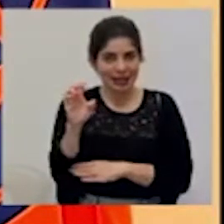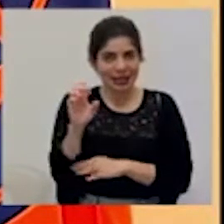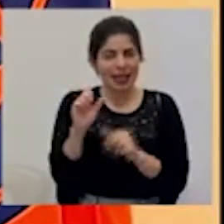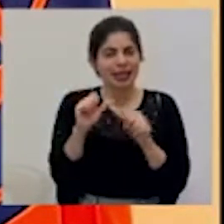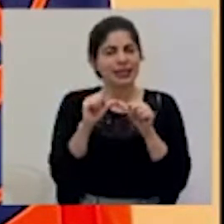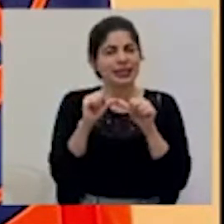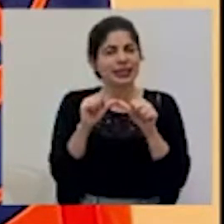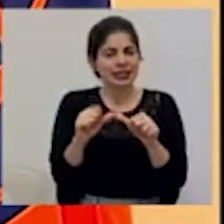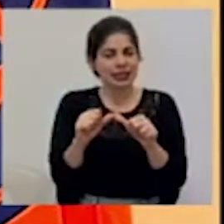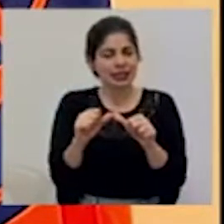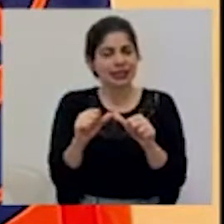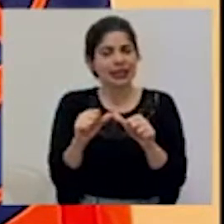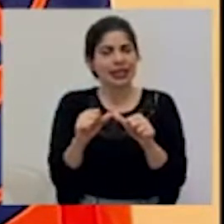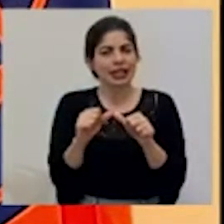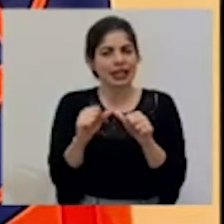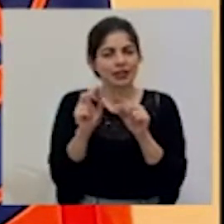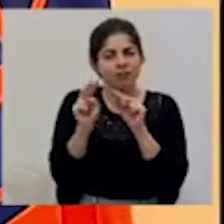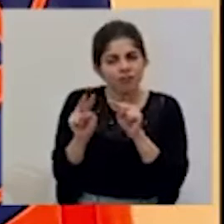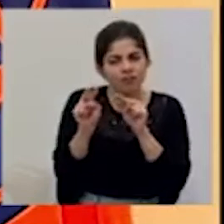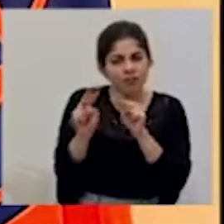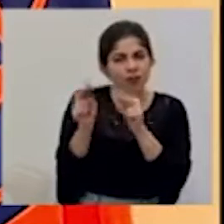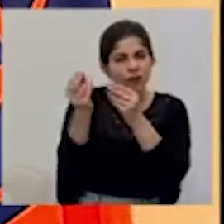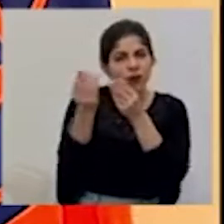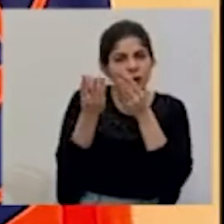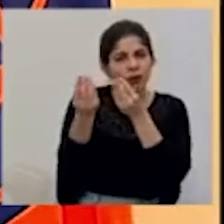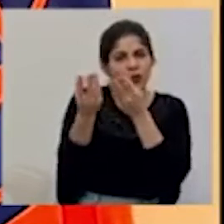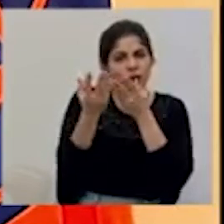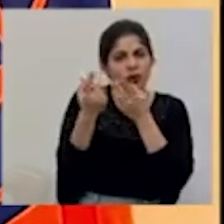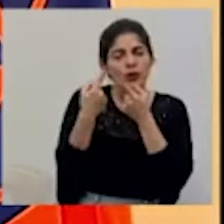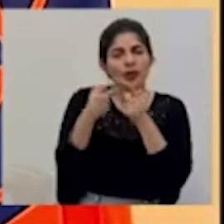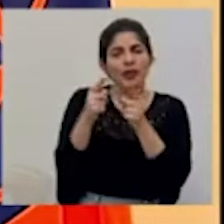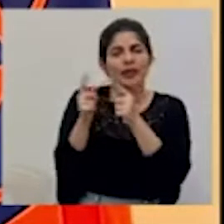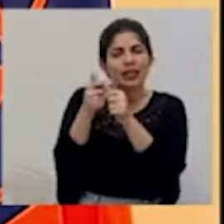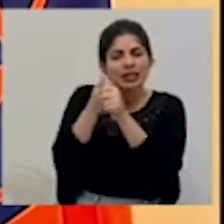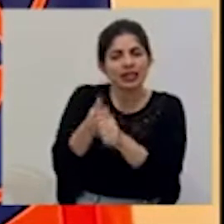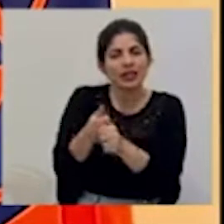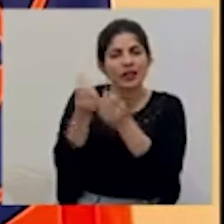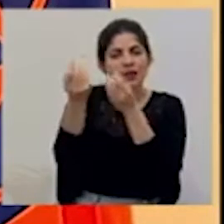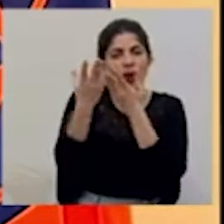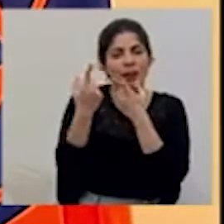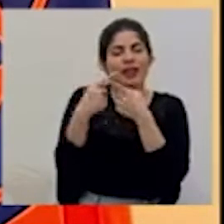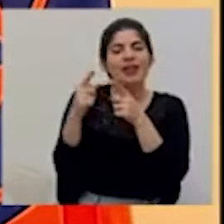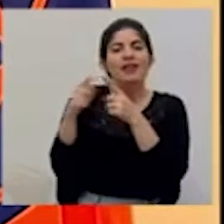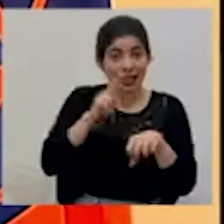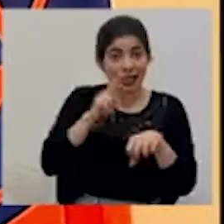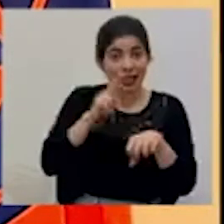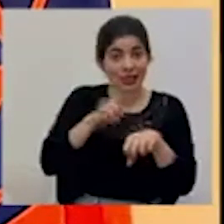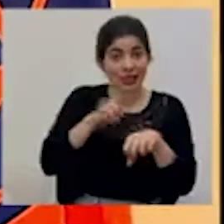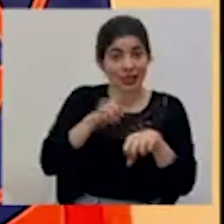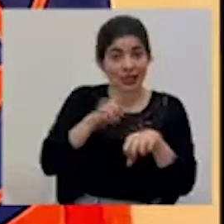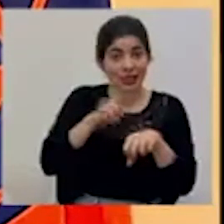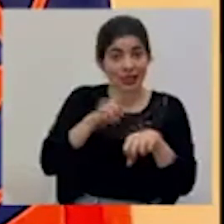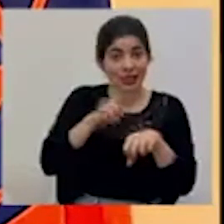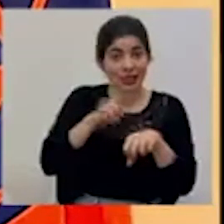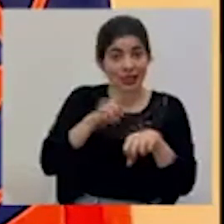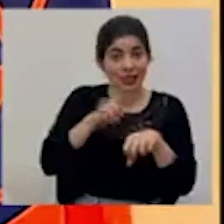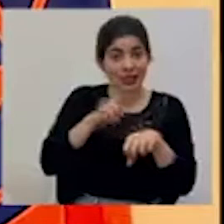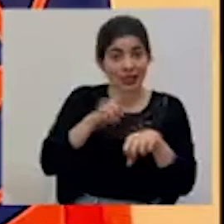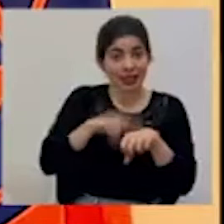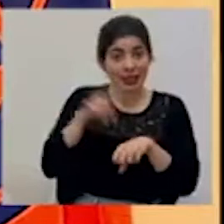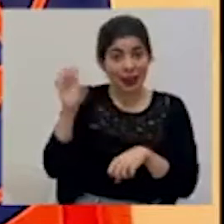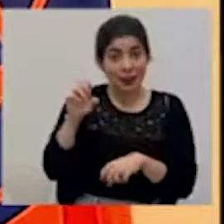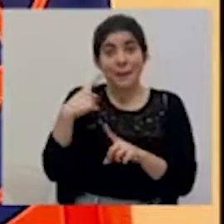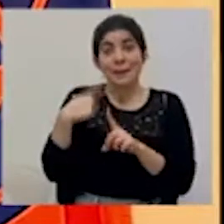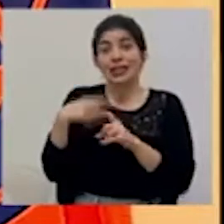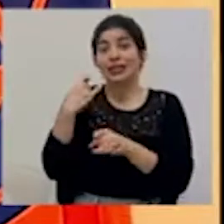seguir las informaciones a través de las diversas cuentas oficiales, tanto de la Comisión Nacional de Emergencias y